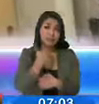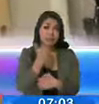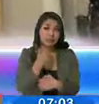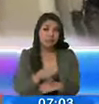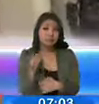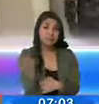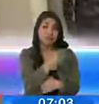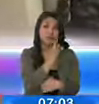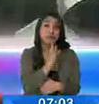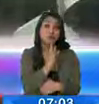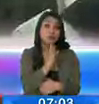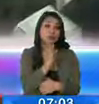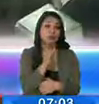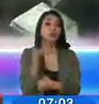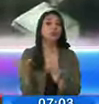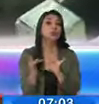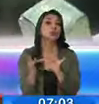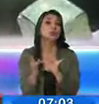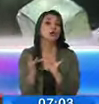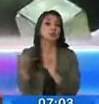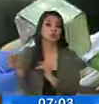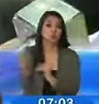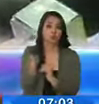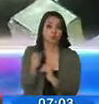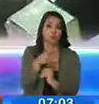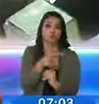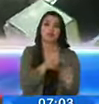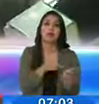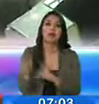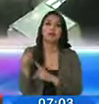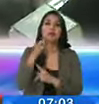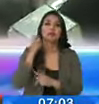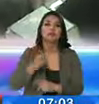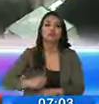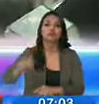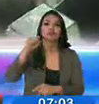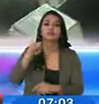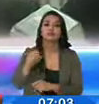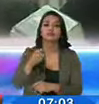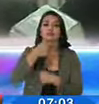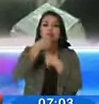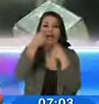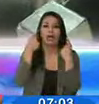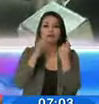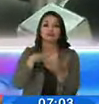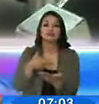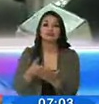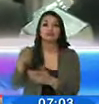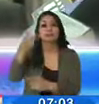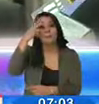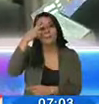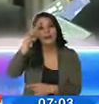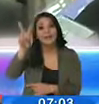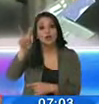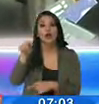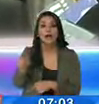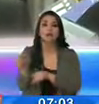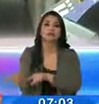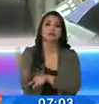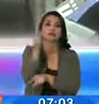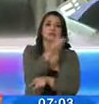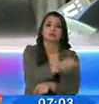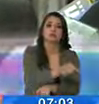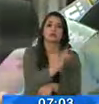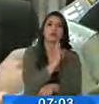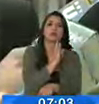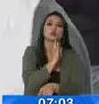los Estados Unidos. Supuestamente armaban tours de manera falsa. Los llevaban hasta la Ciudad de México y allá en México los trasladaban ilegalmente